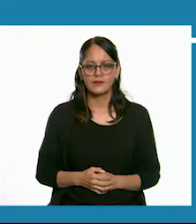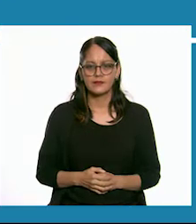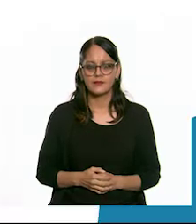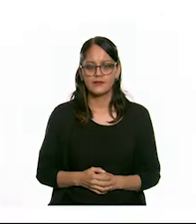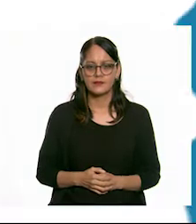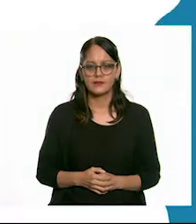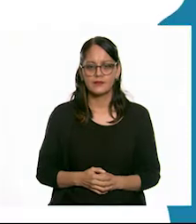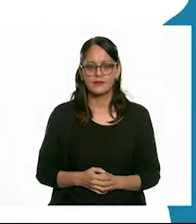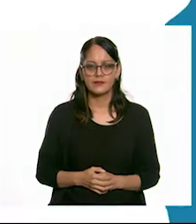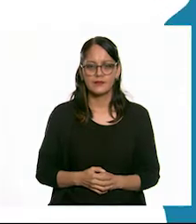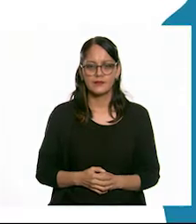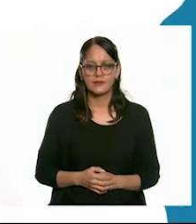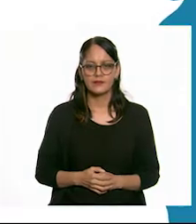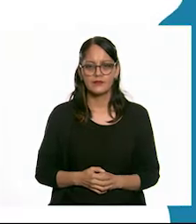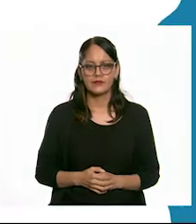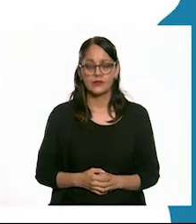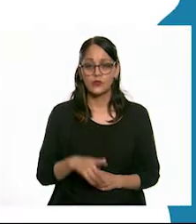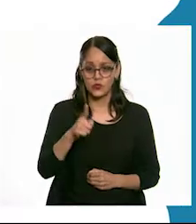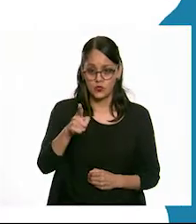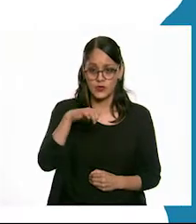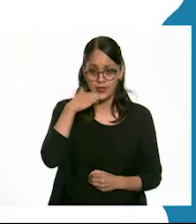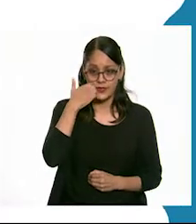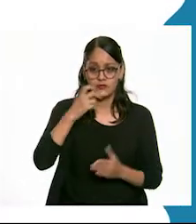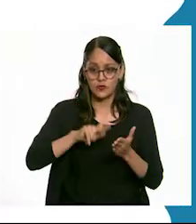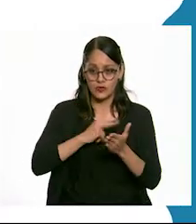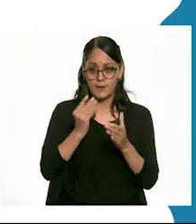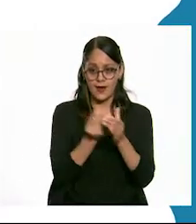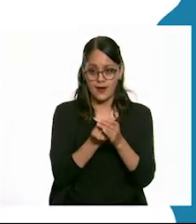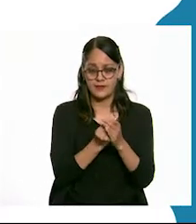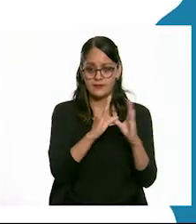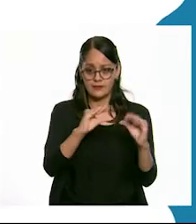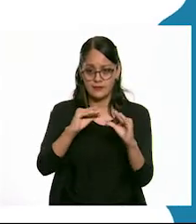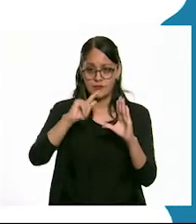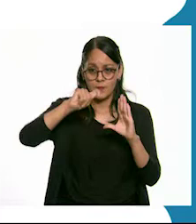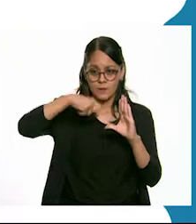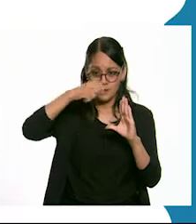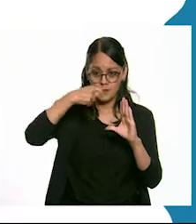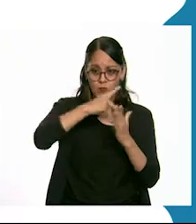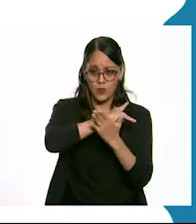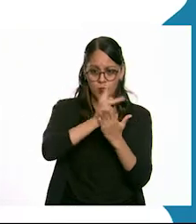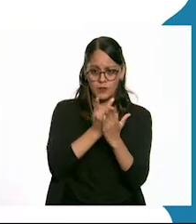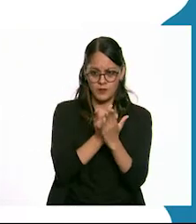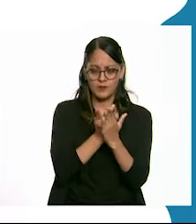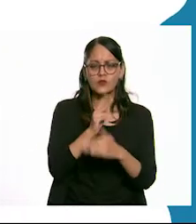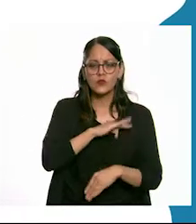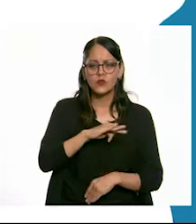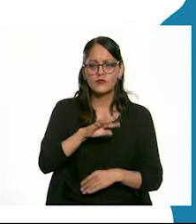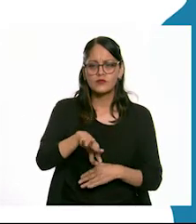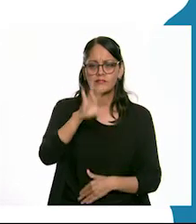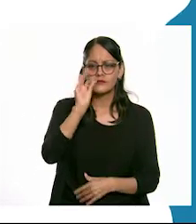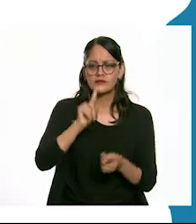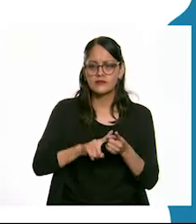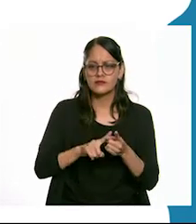conaliteg.sep.gov.mx. Si quieres volver a ver los programas de Aprende en Casa, los puedes encontrar en